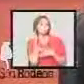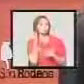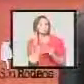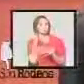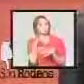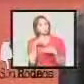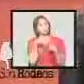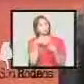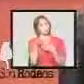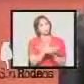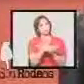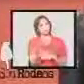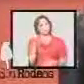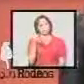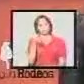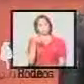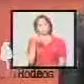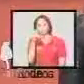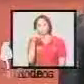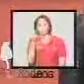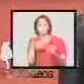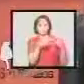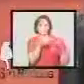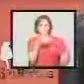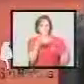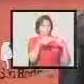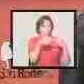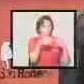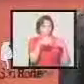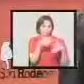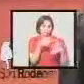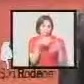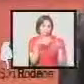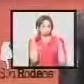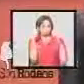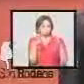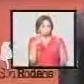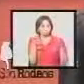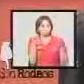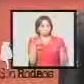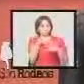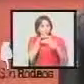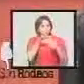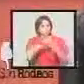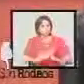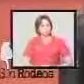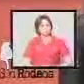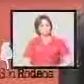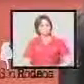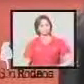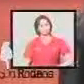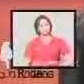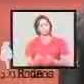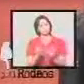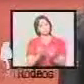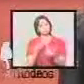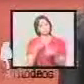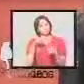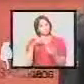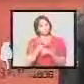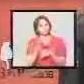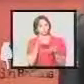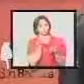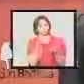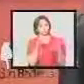programa este del Fondo Especial de Vivienda, en el cual atendemos a esta población, pero también tenemos otras líneas de vivienda dentro